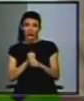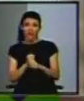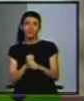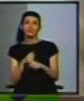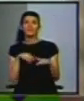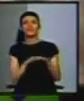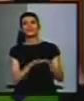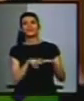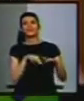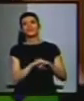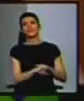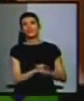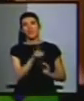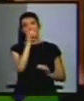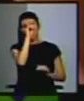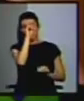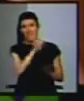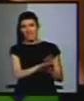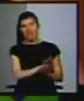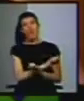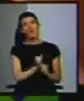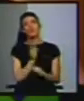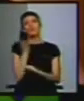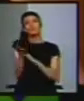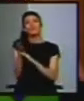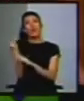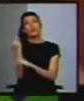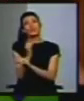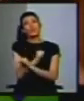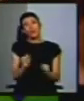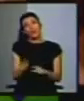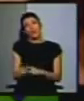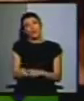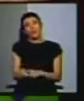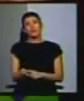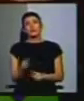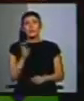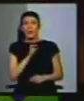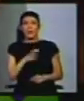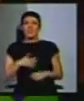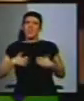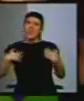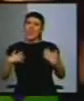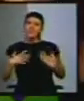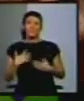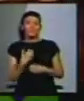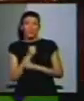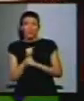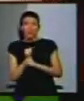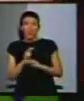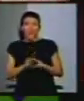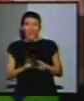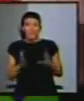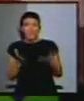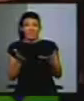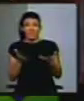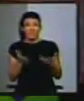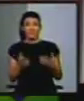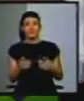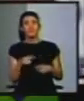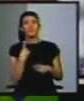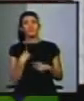su postulación a la universidad. Su padre, entre la rabia y la impotencia, asegura que recurrirá a todas